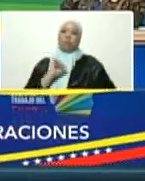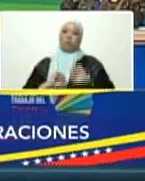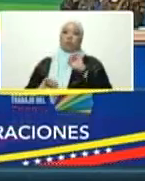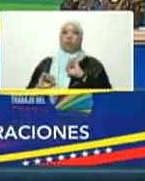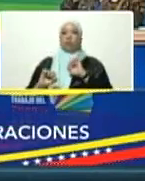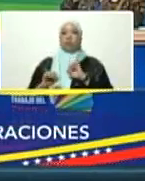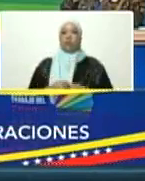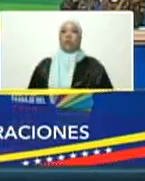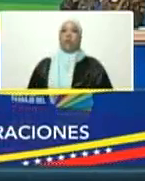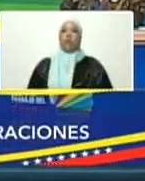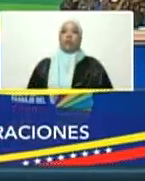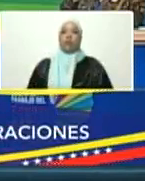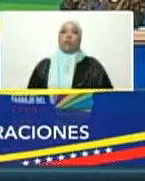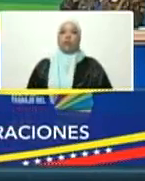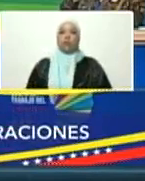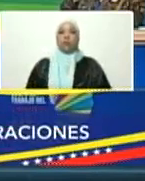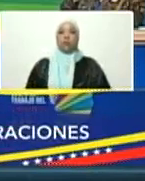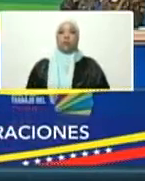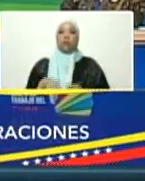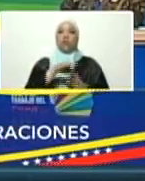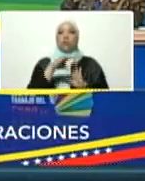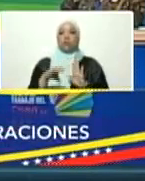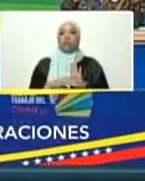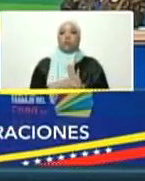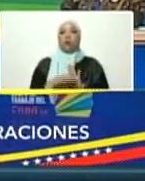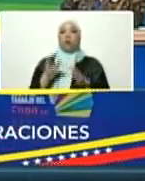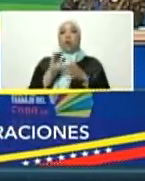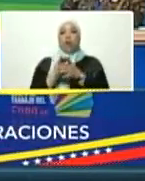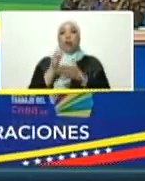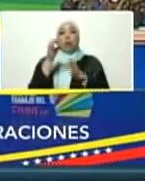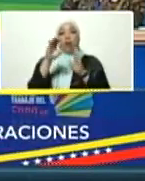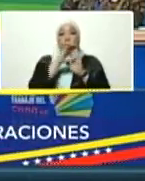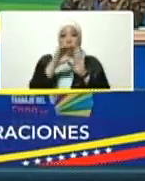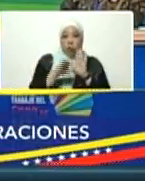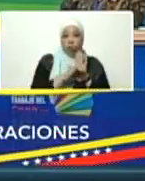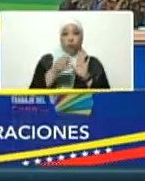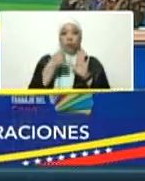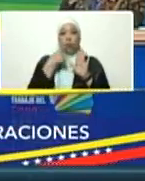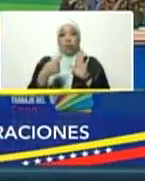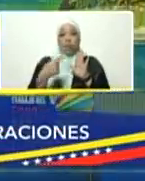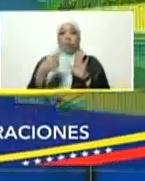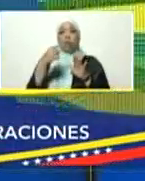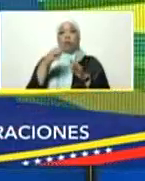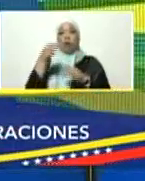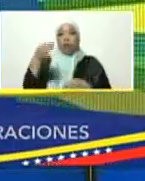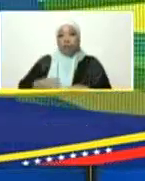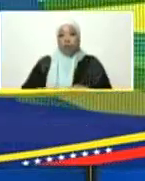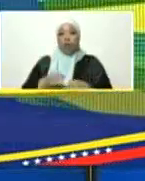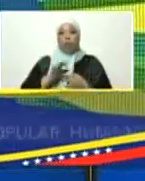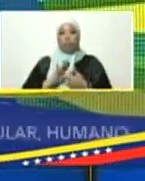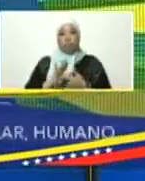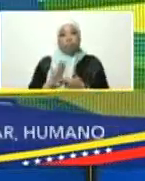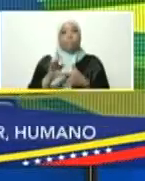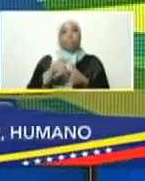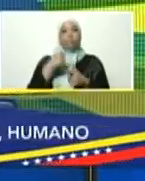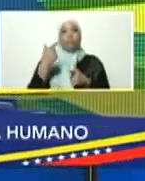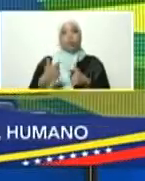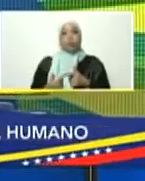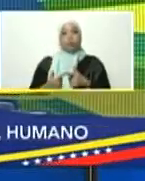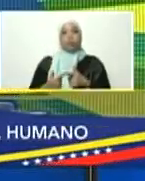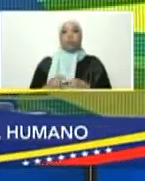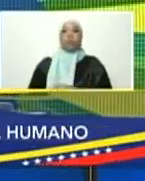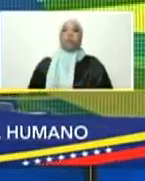nos hemos defendido con la Constitución en la mano siempre, con la verdad siempre. Entonces hay quienes nos